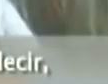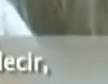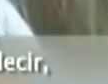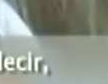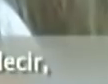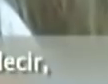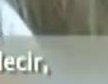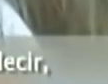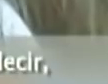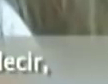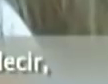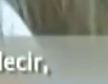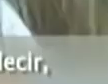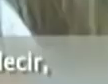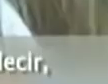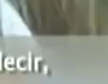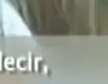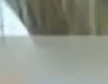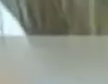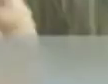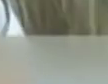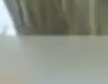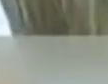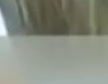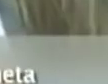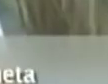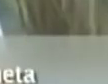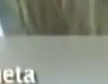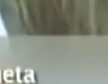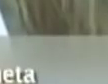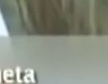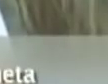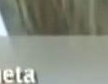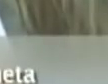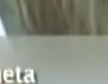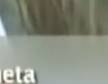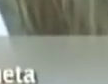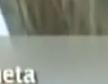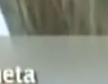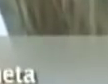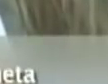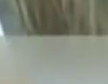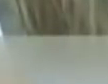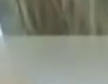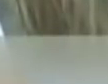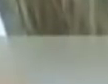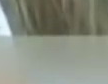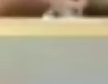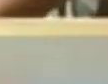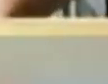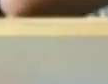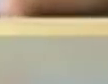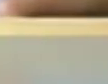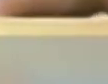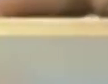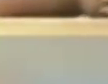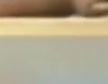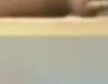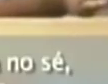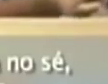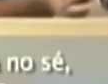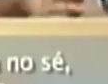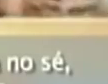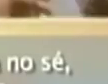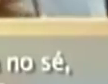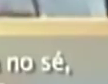decir, que voy a pensar yo, que por montar al presidente en mi camioneta y pasarlo para